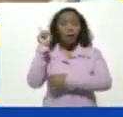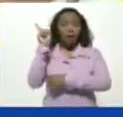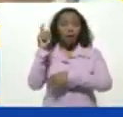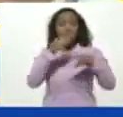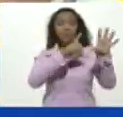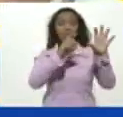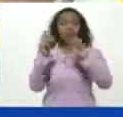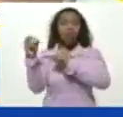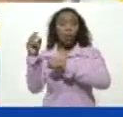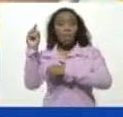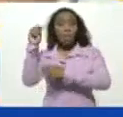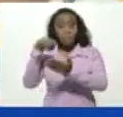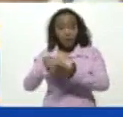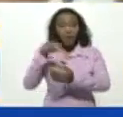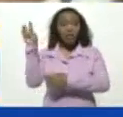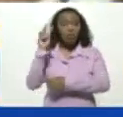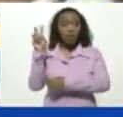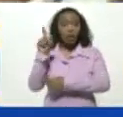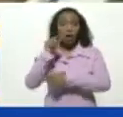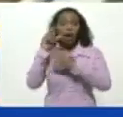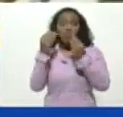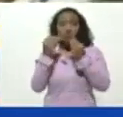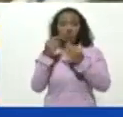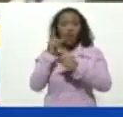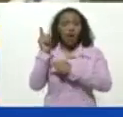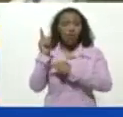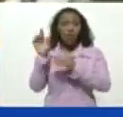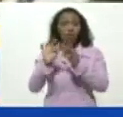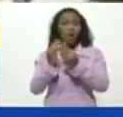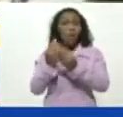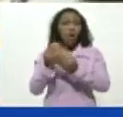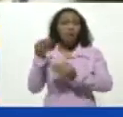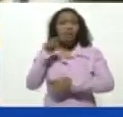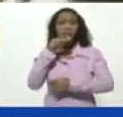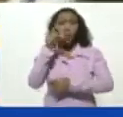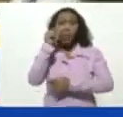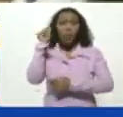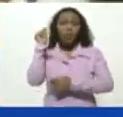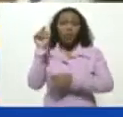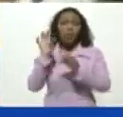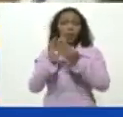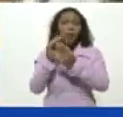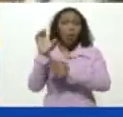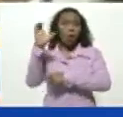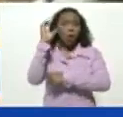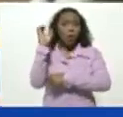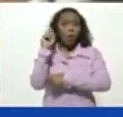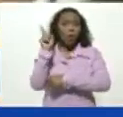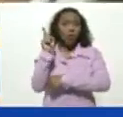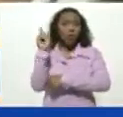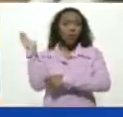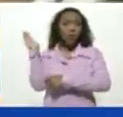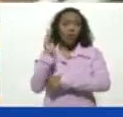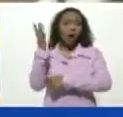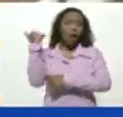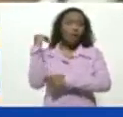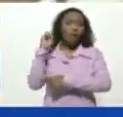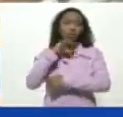600.000 venezolanos. Muchos de ellos familiares, nietos, nietas de los colombianos que vinieron hace un tiempo a